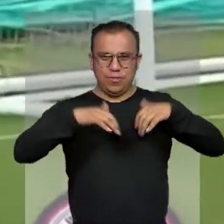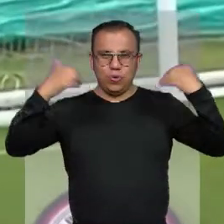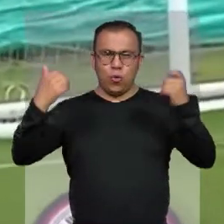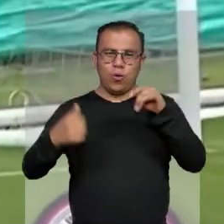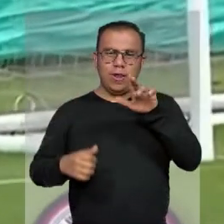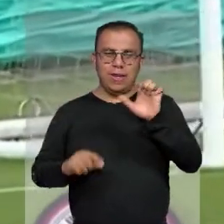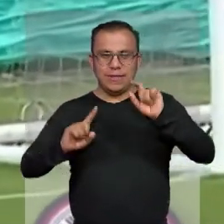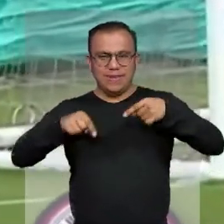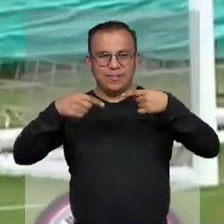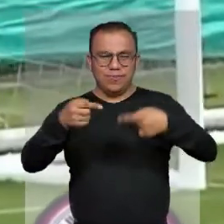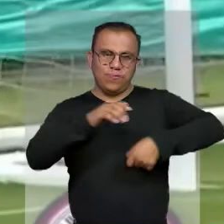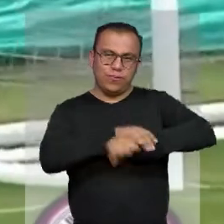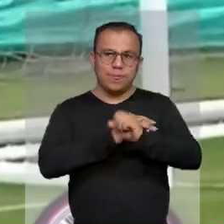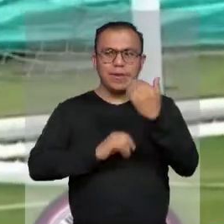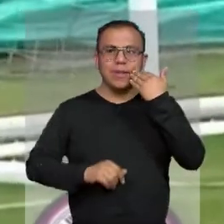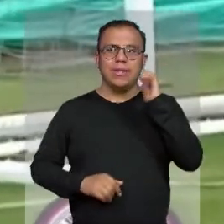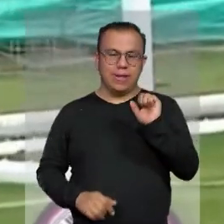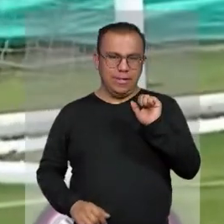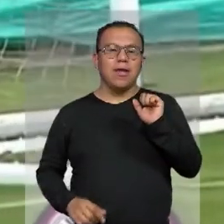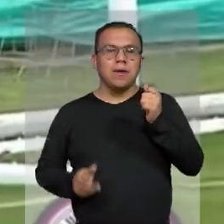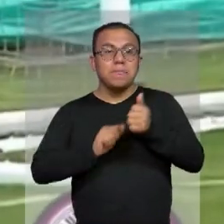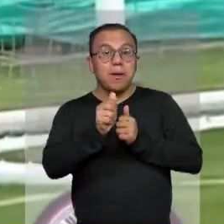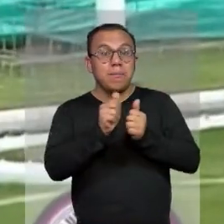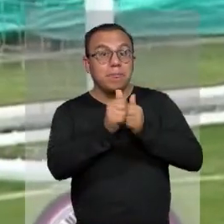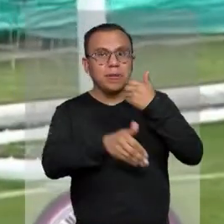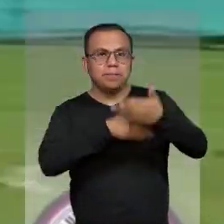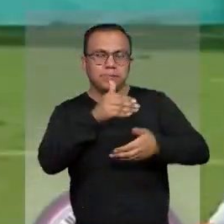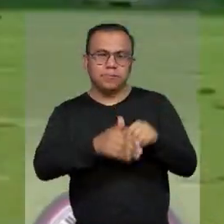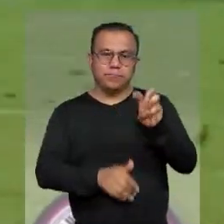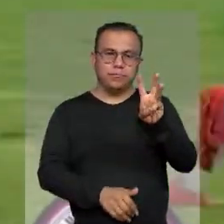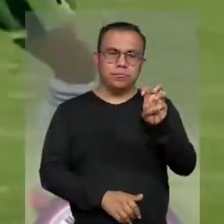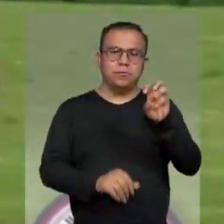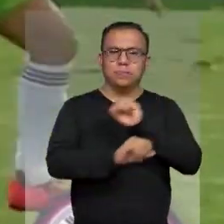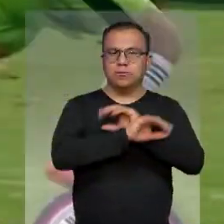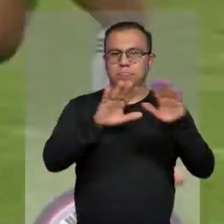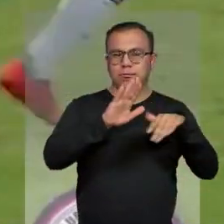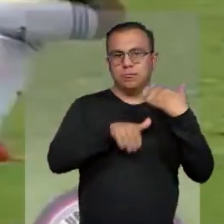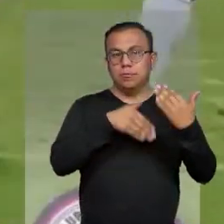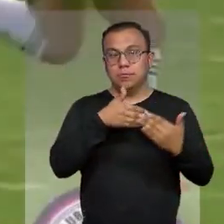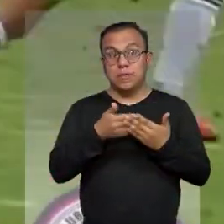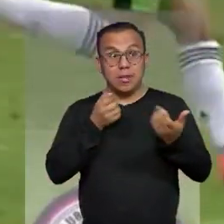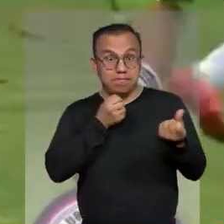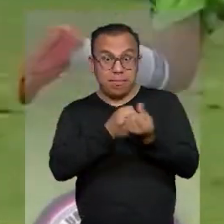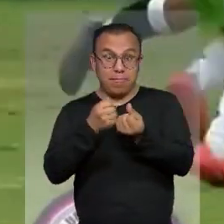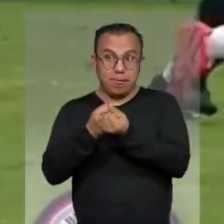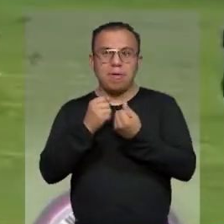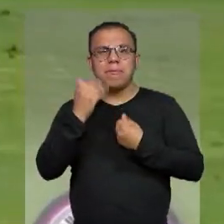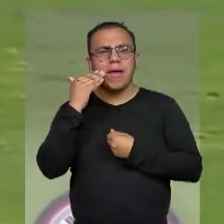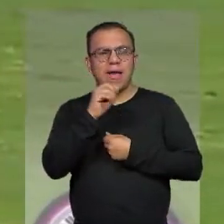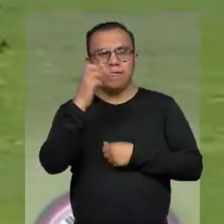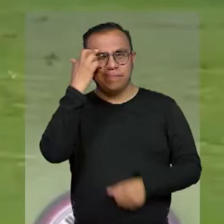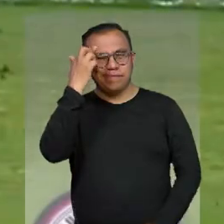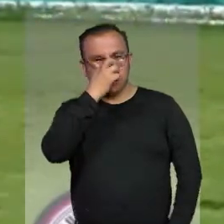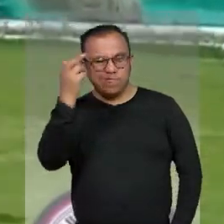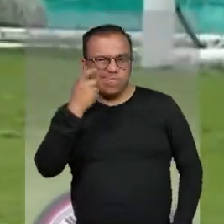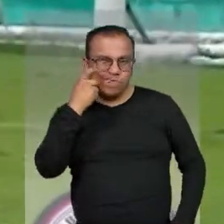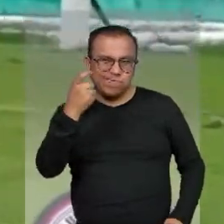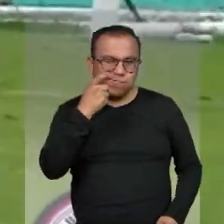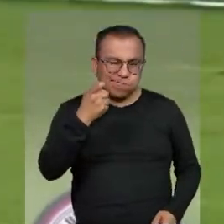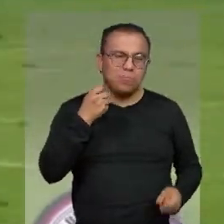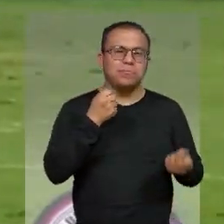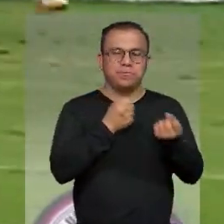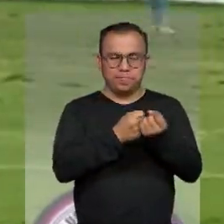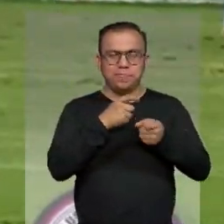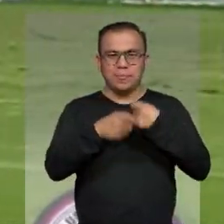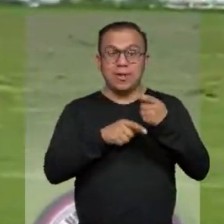lanzamiento del torneo de fútbol femenino División Avanza desde las 8 de la mañana. Apoya a las futbolistas profesionales en su búsqueda de un